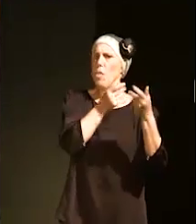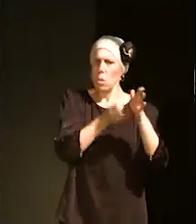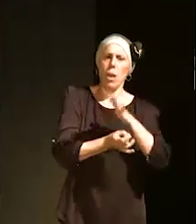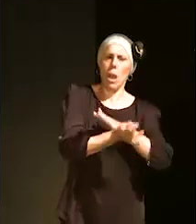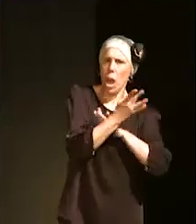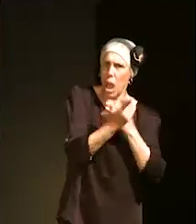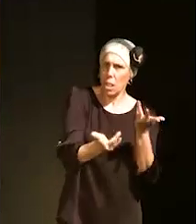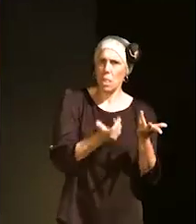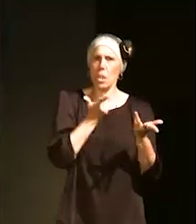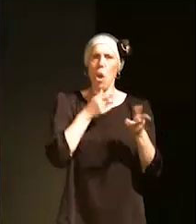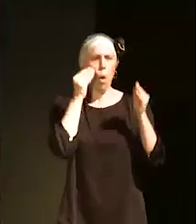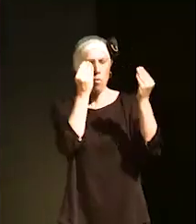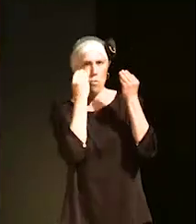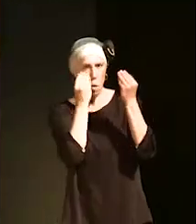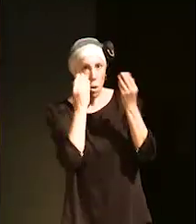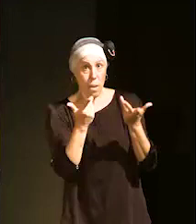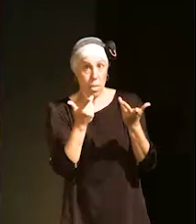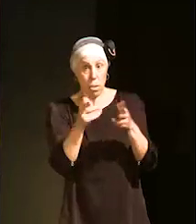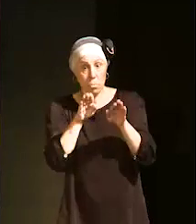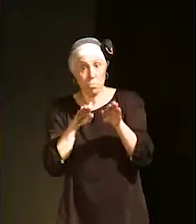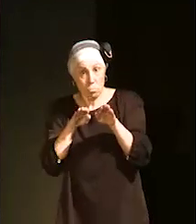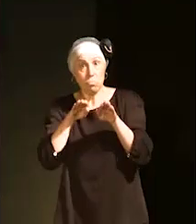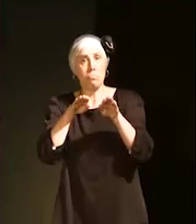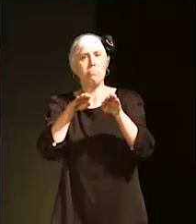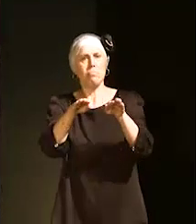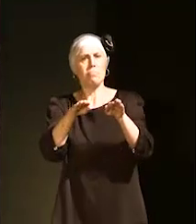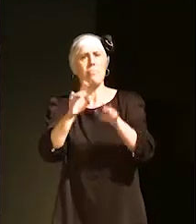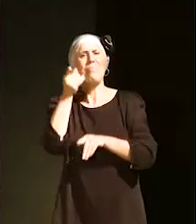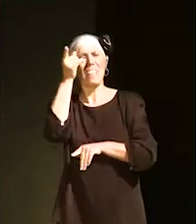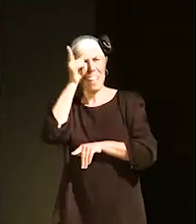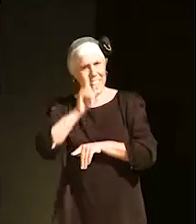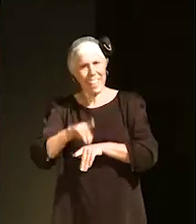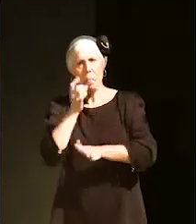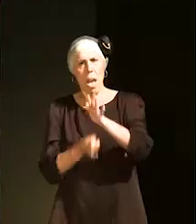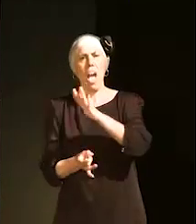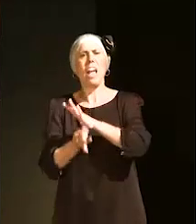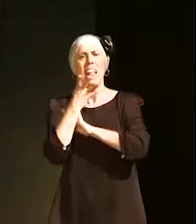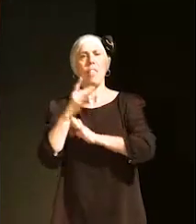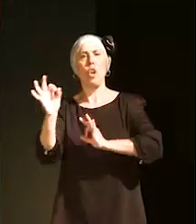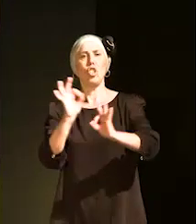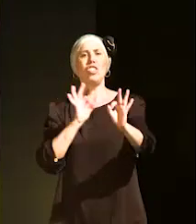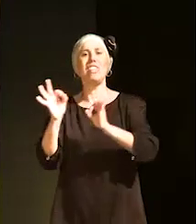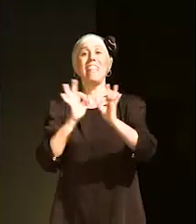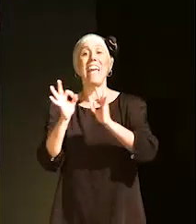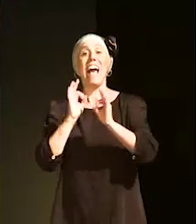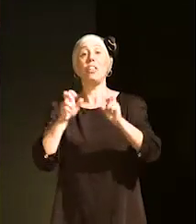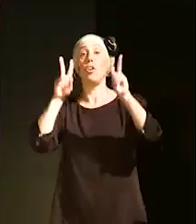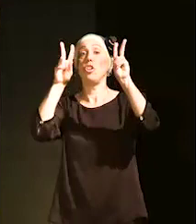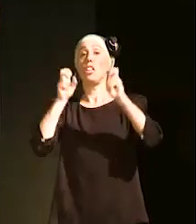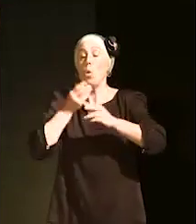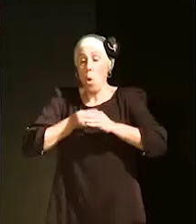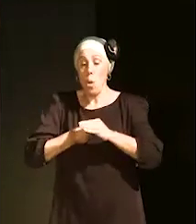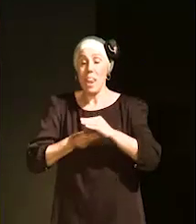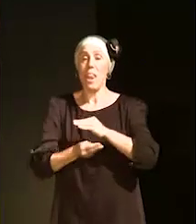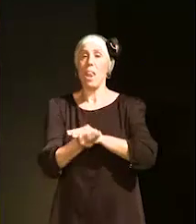de formación viene en la creación de la obra naciendo que fue muy importante también